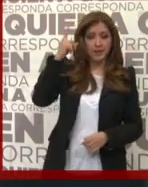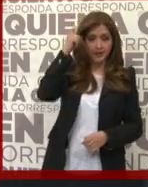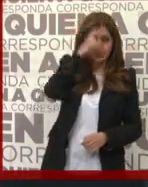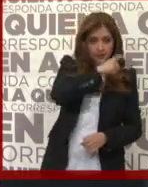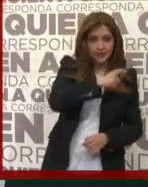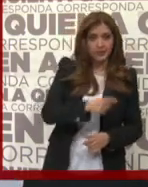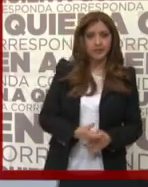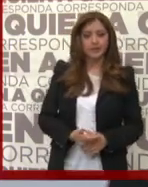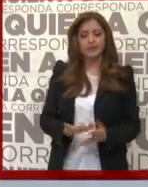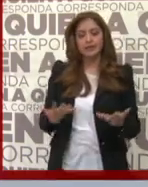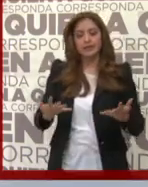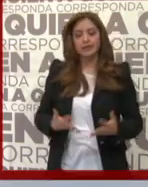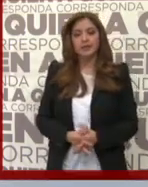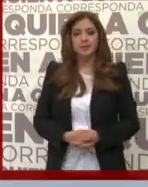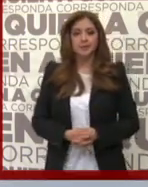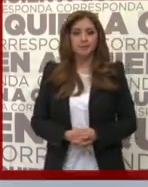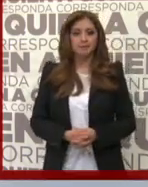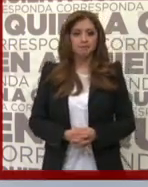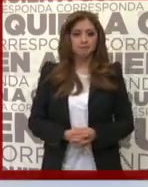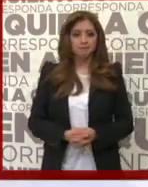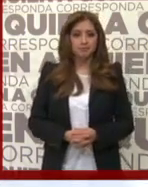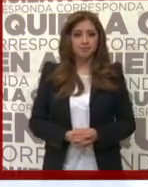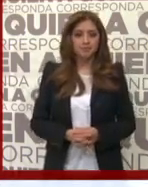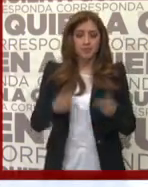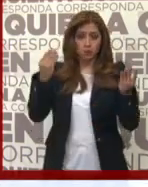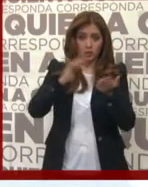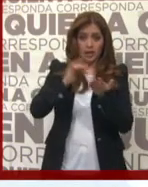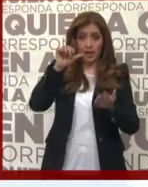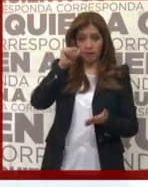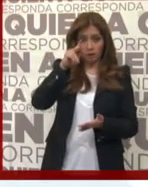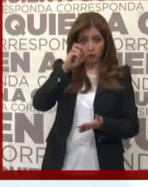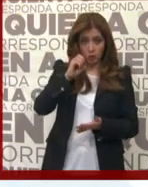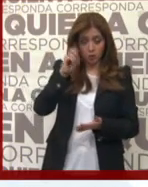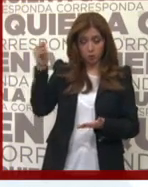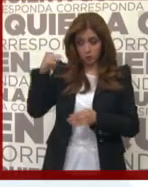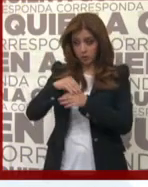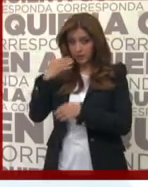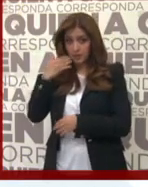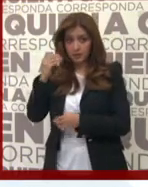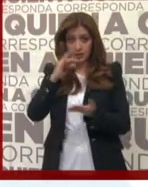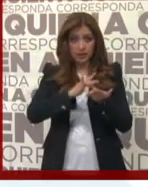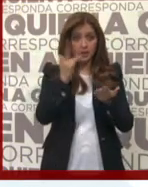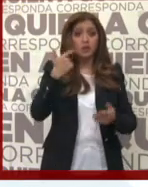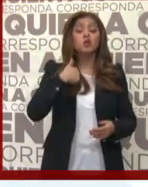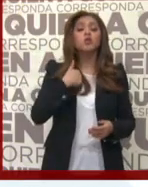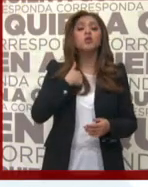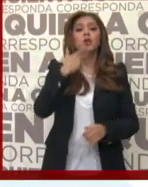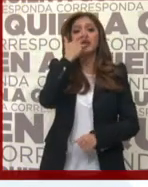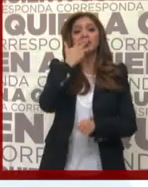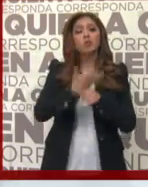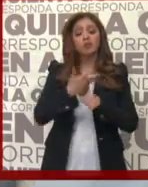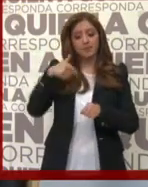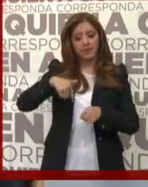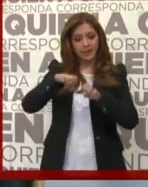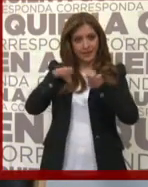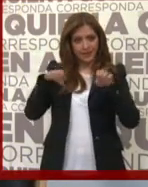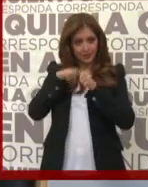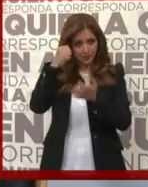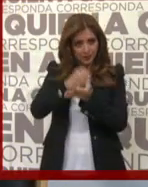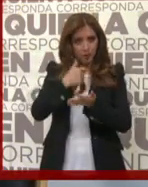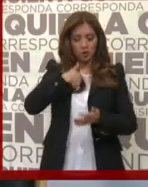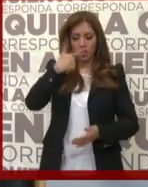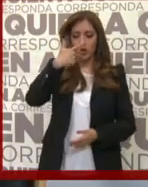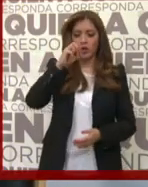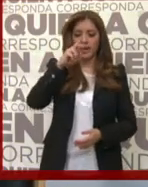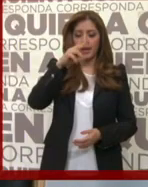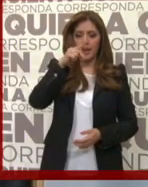¡Qué bárbaro! Así es. Bueno, pues gracias, Alfonso. Pórtate bien. Mil gracias. Y a nombre de todo el equipo que hace posible este espacio, yo soy Jorge Garralda.